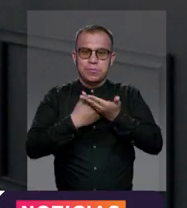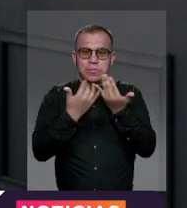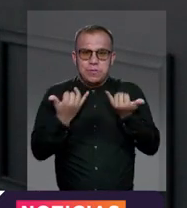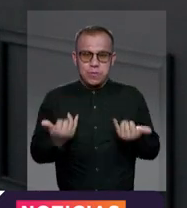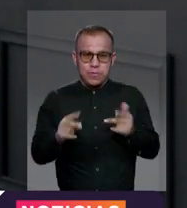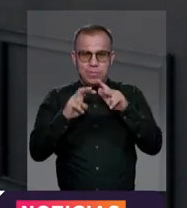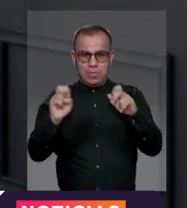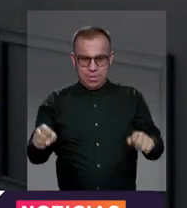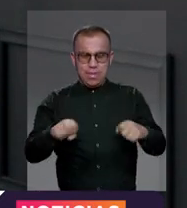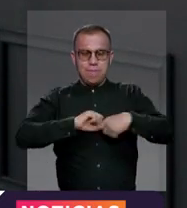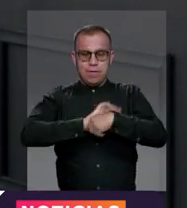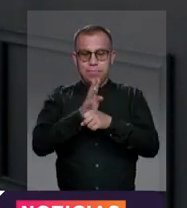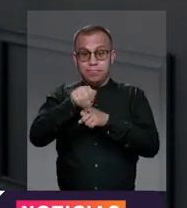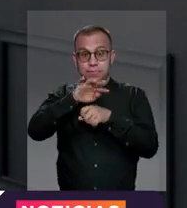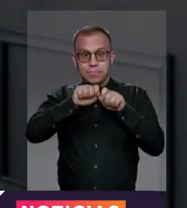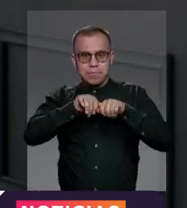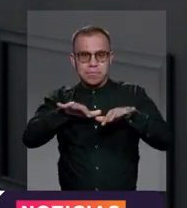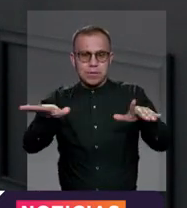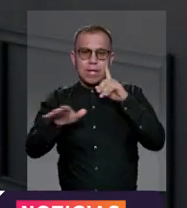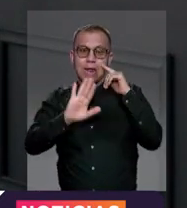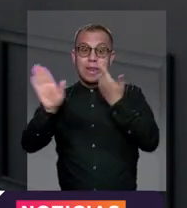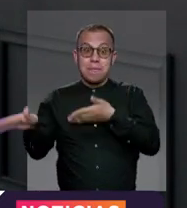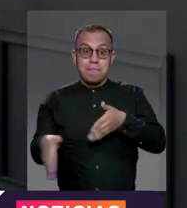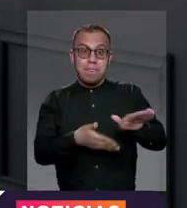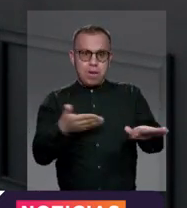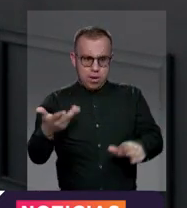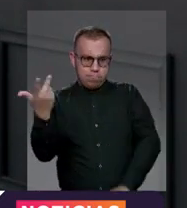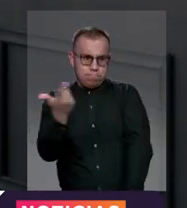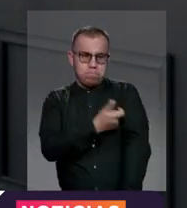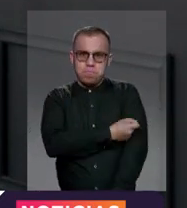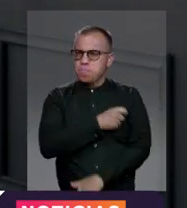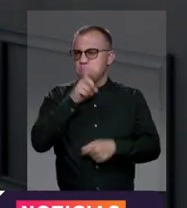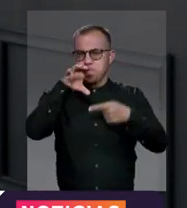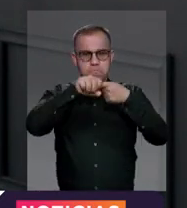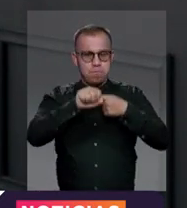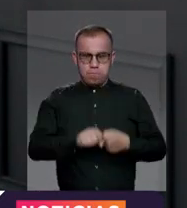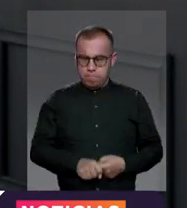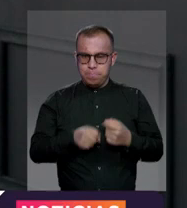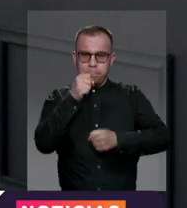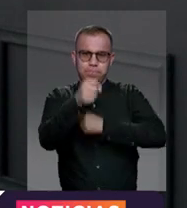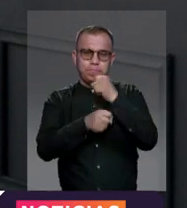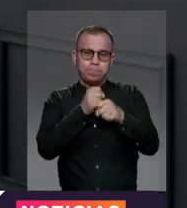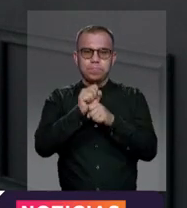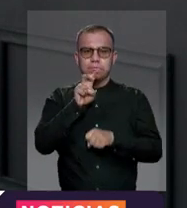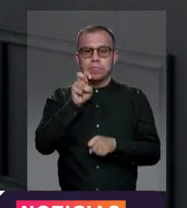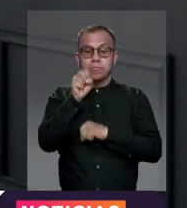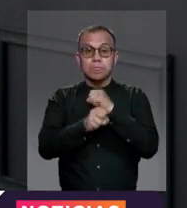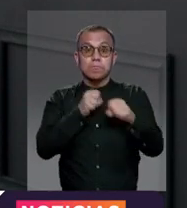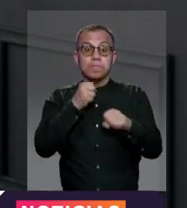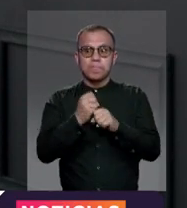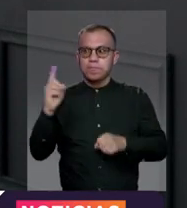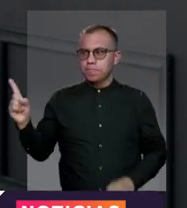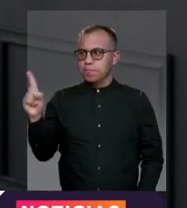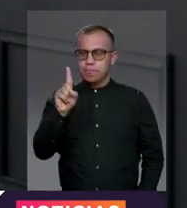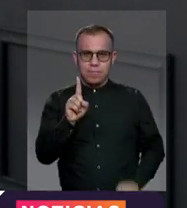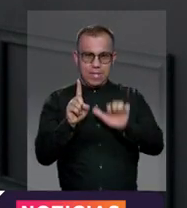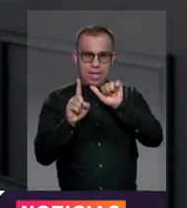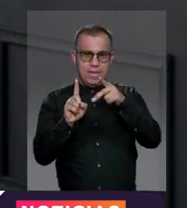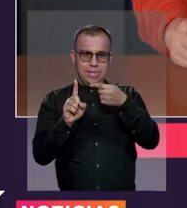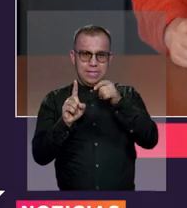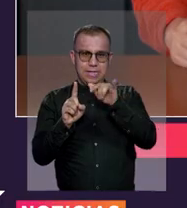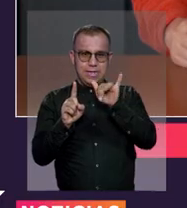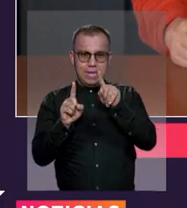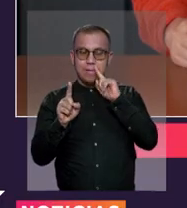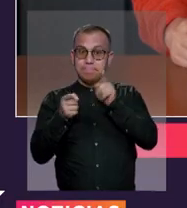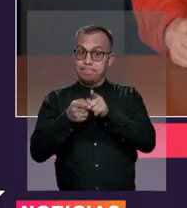la pandemia, continúa la vacunación sin agendamiento para adultos mayores de 70 años. La información la tiene Angie Tatiana Sanabria. Adelante,